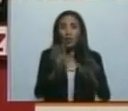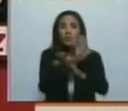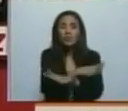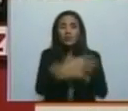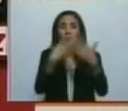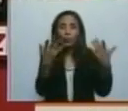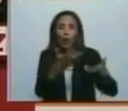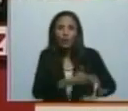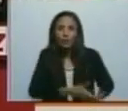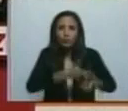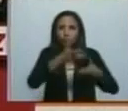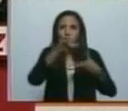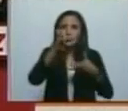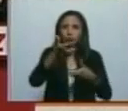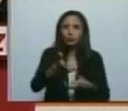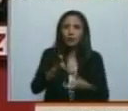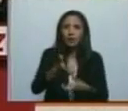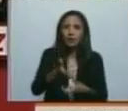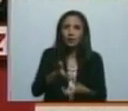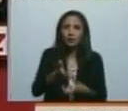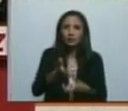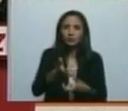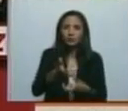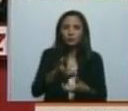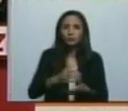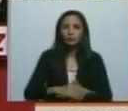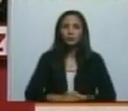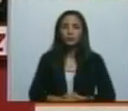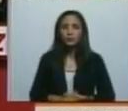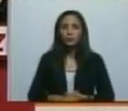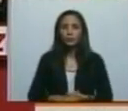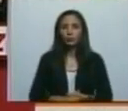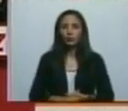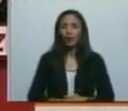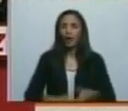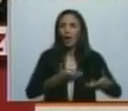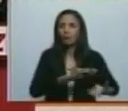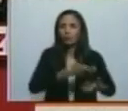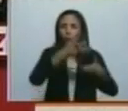17 ahí, más 2 en otro sitio, con el cual dispararon.